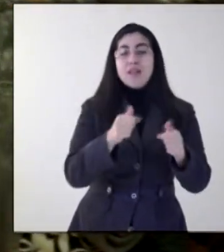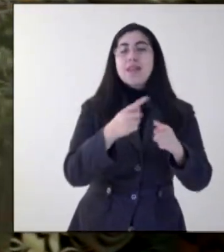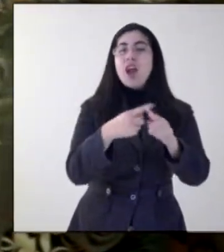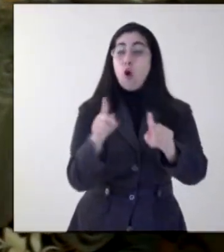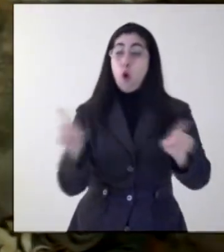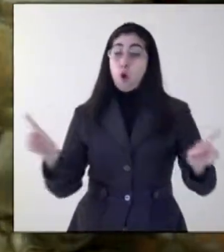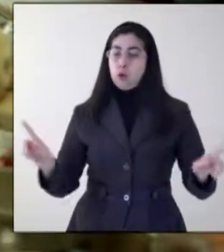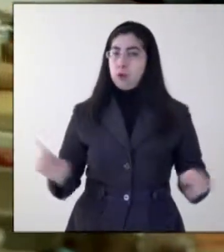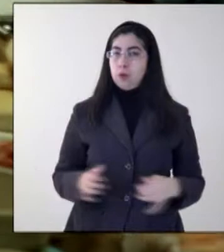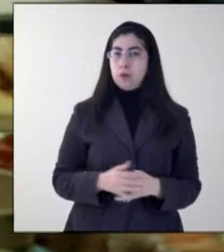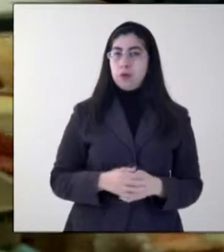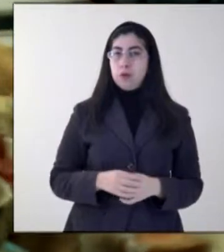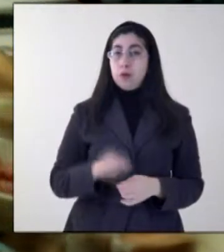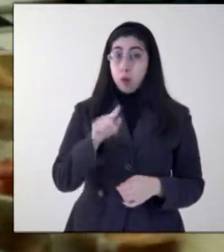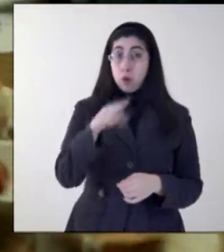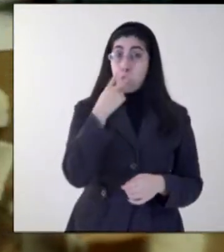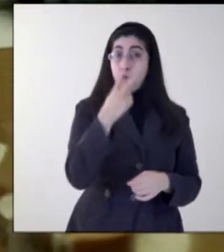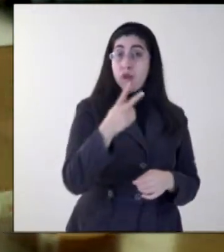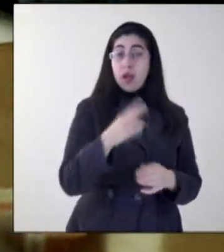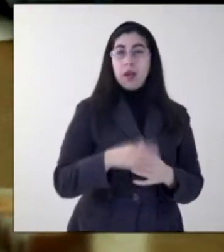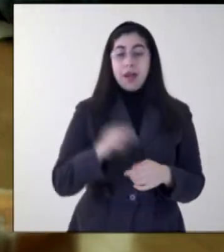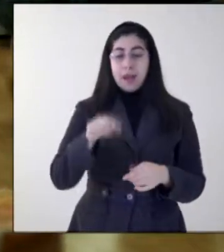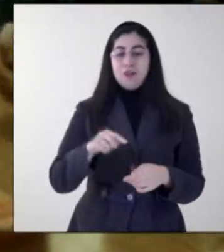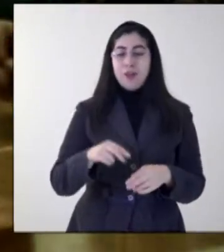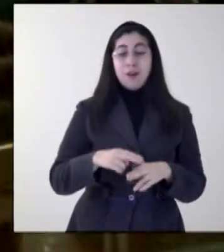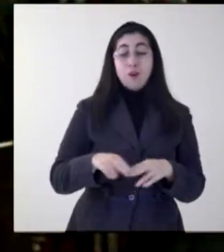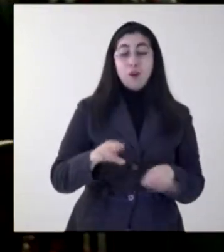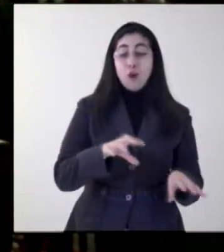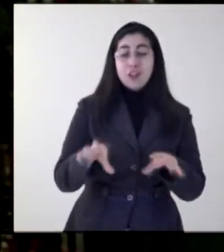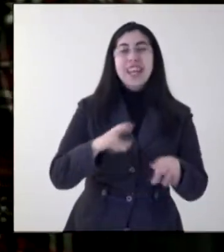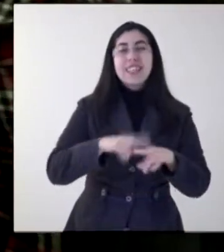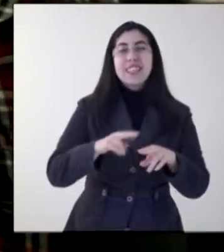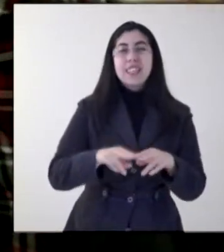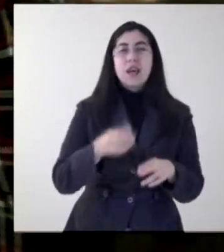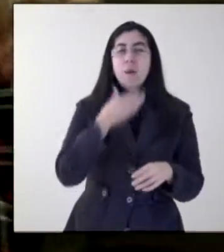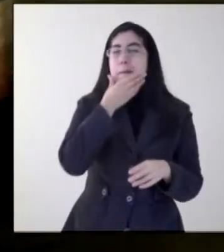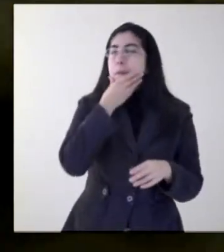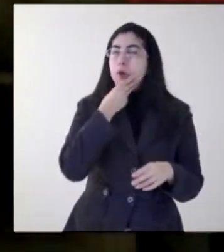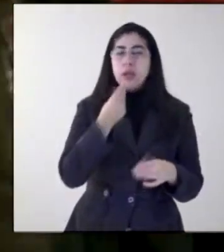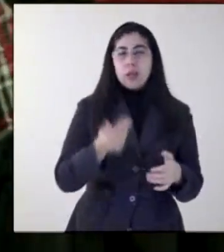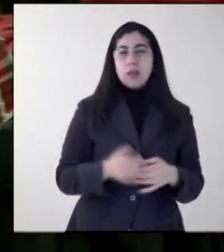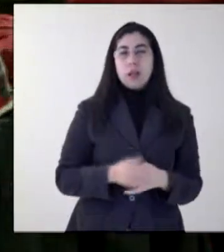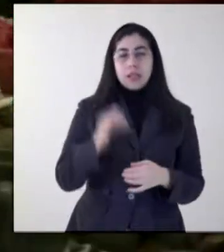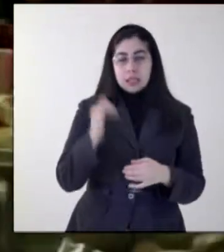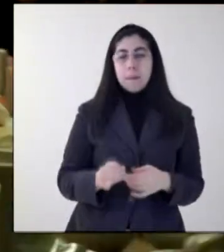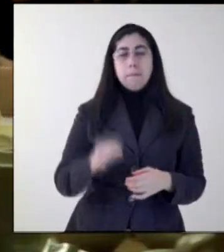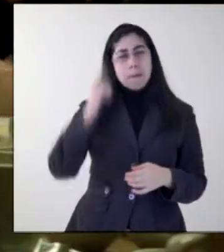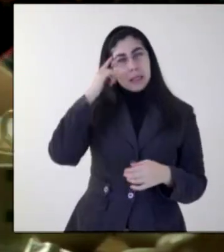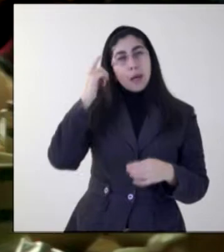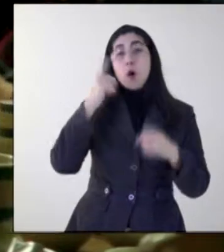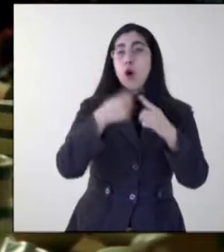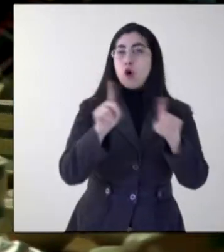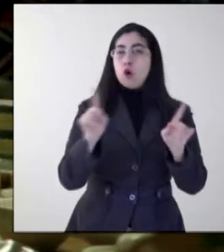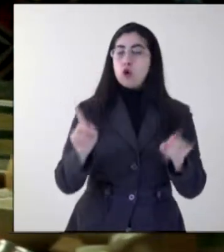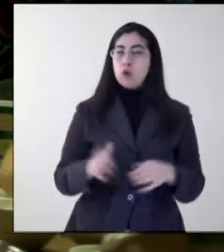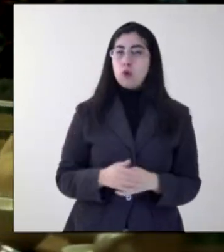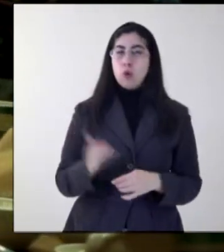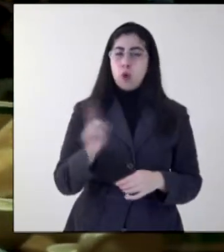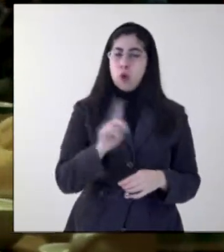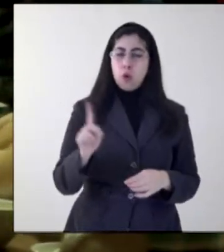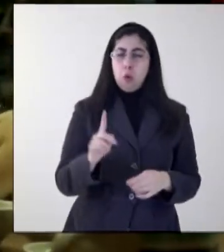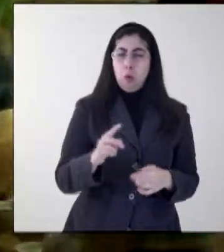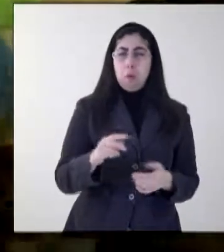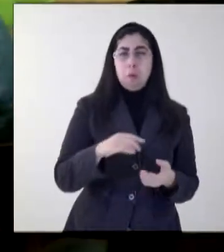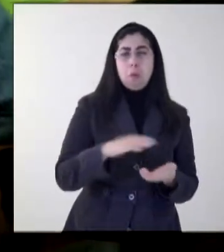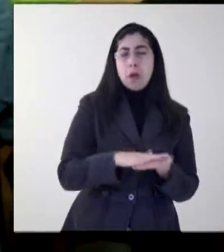realidad, si tú ves estas lindas cosas que se hicieron aquí, nosotros siempre lo hicimos pensando en los demás, no para que estas